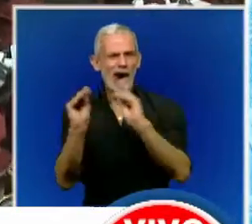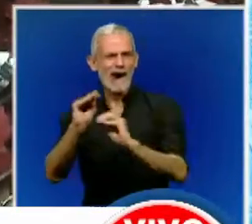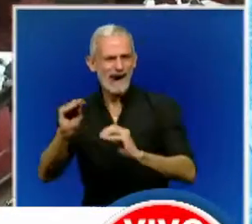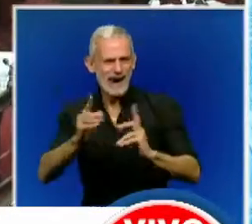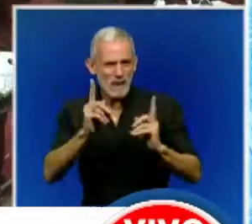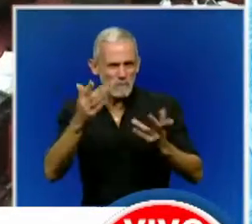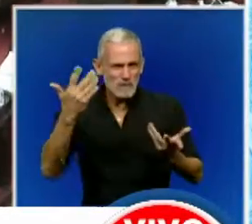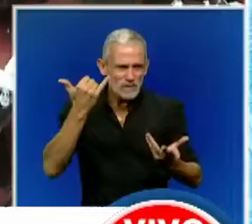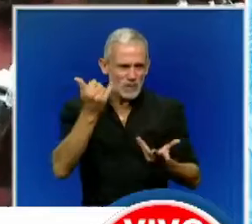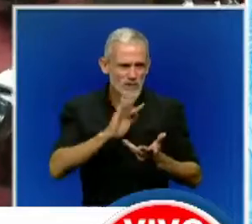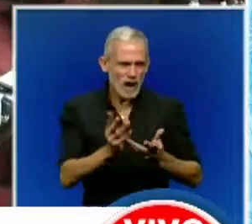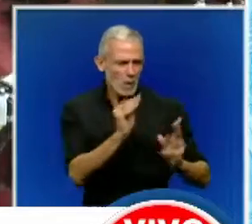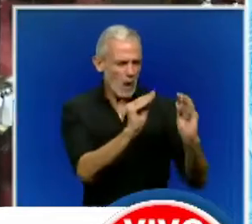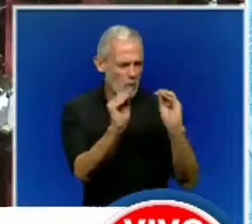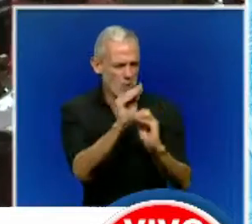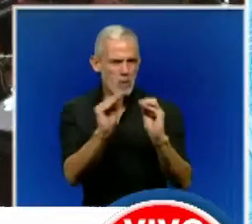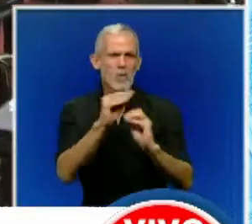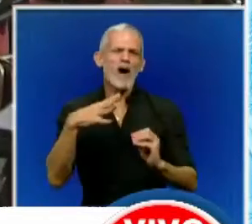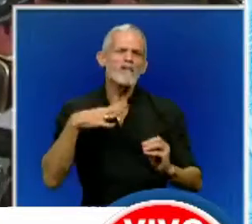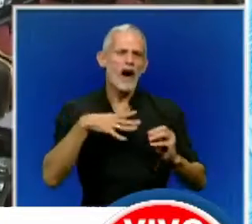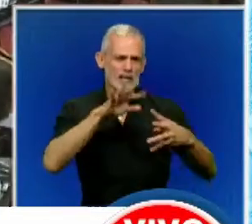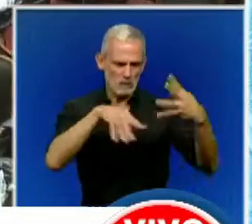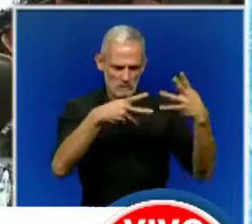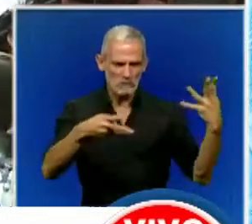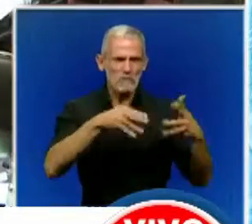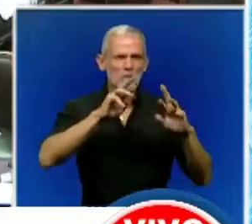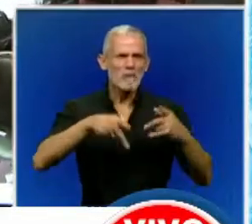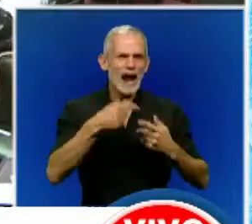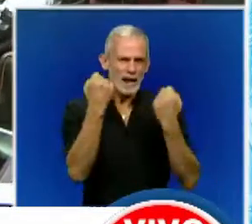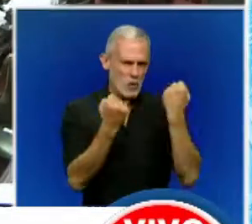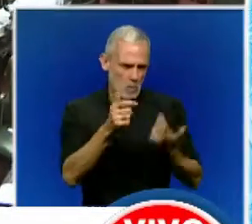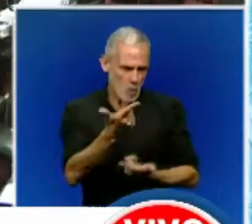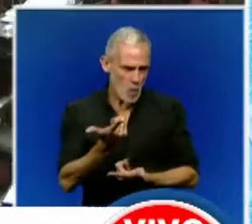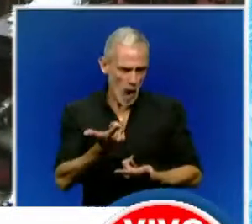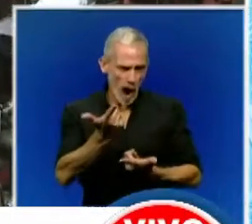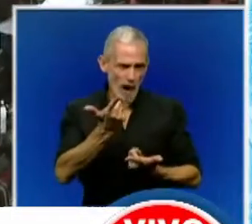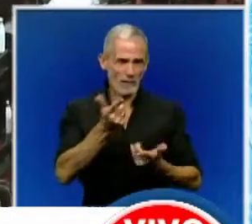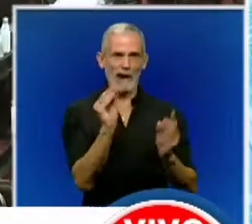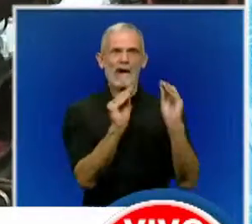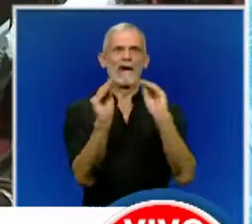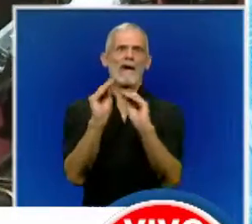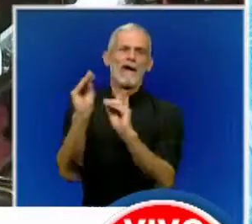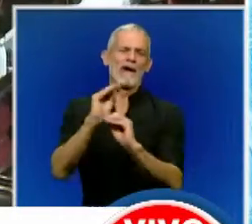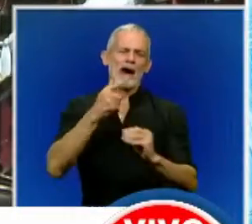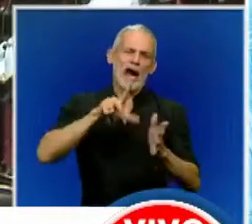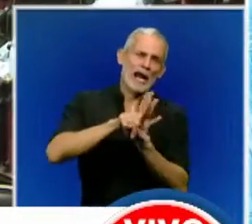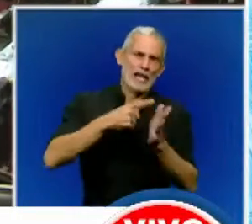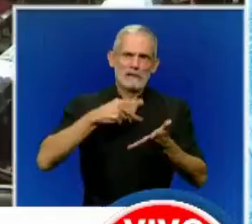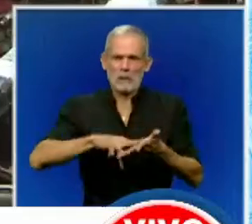a reparar la falta de programa económico y sobre todo los